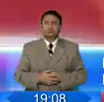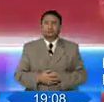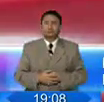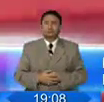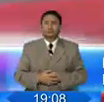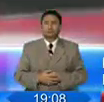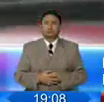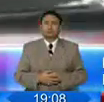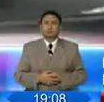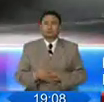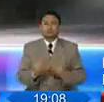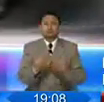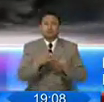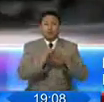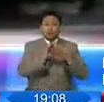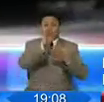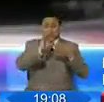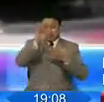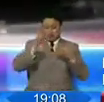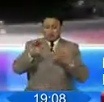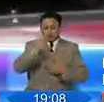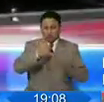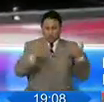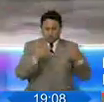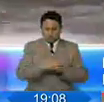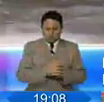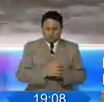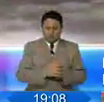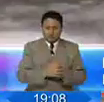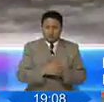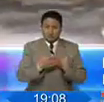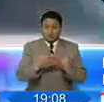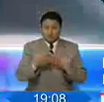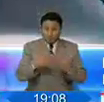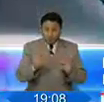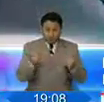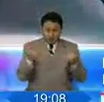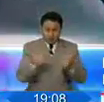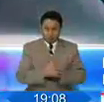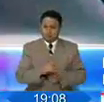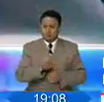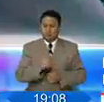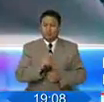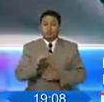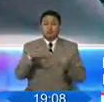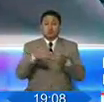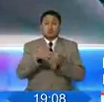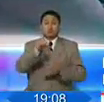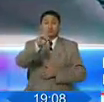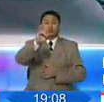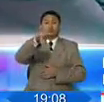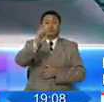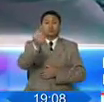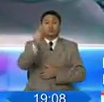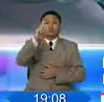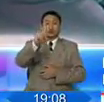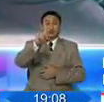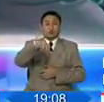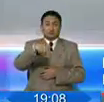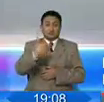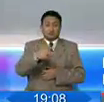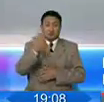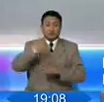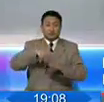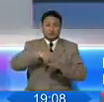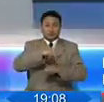Liquidar las estadísticas del sicariato no es tarea de corto aliento, y en la DINASED lo saben. A nivel nacional se